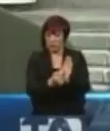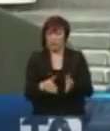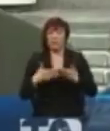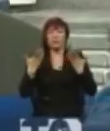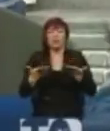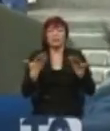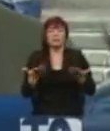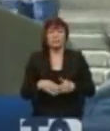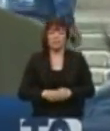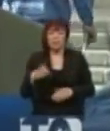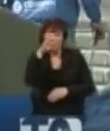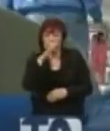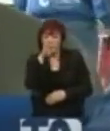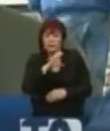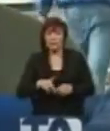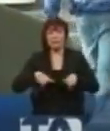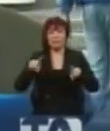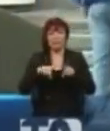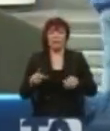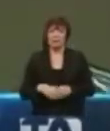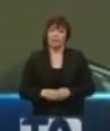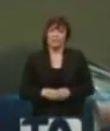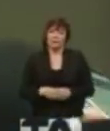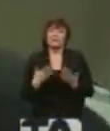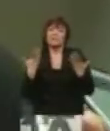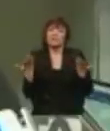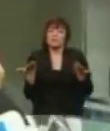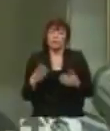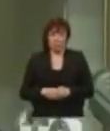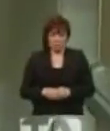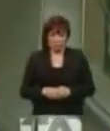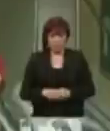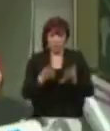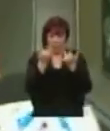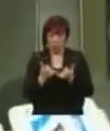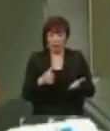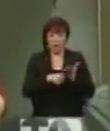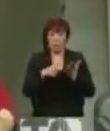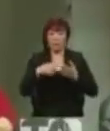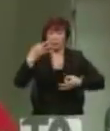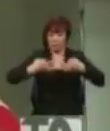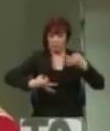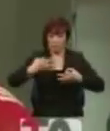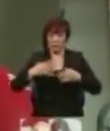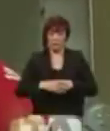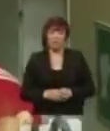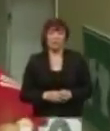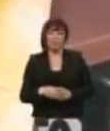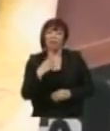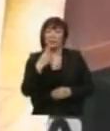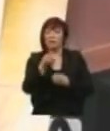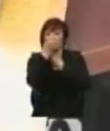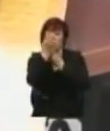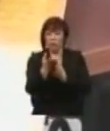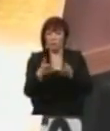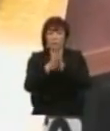la Fiscalía General o en la Procuraduría, ¿de qué estamos hablando? La actual ministra de Justicia, que tuvo que entregar el informe por exigencia de un